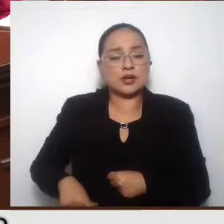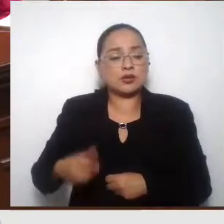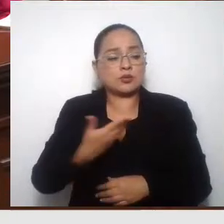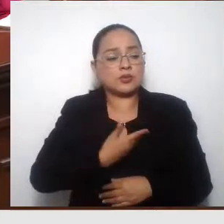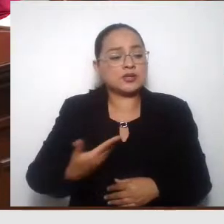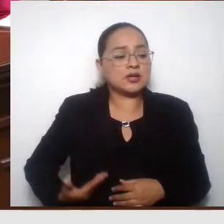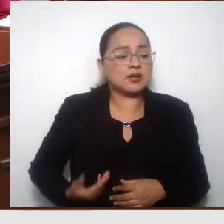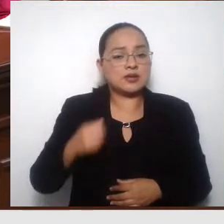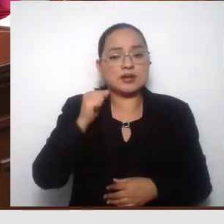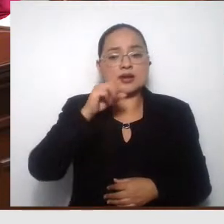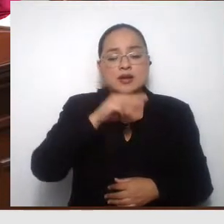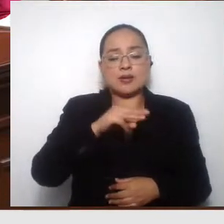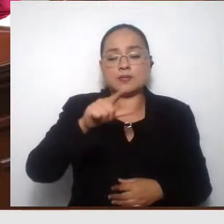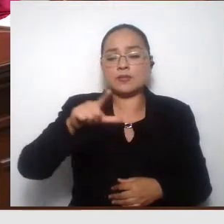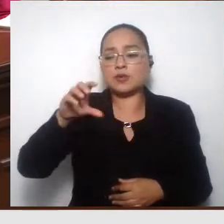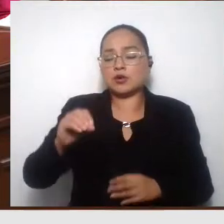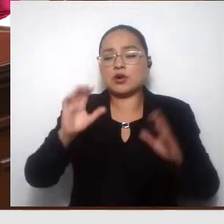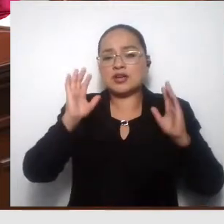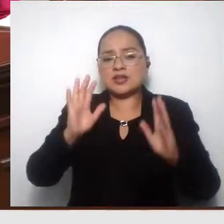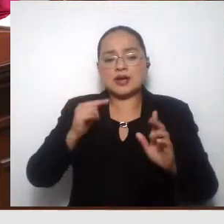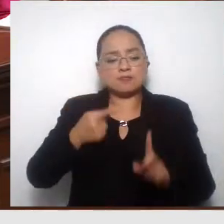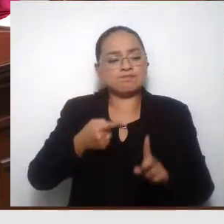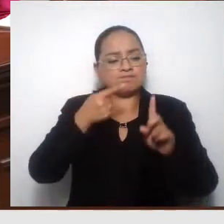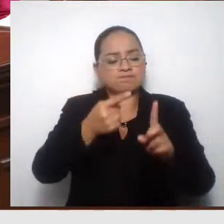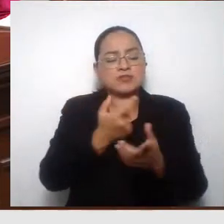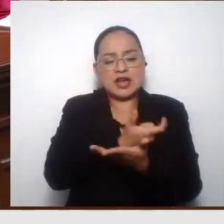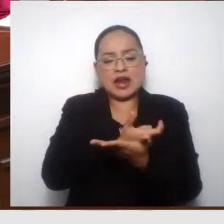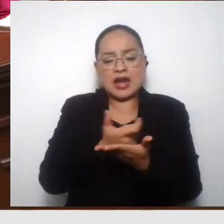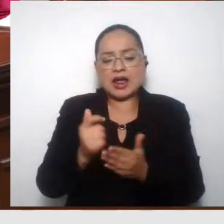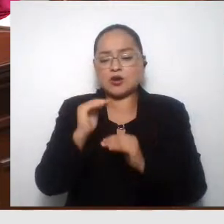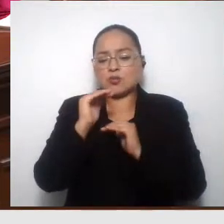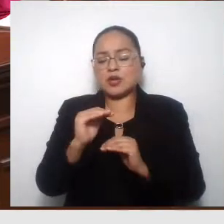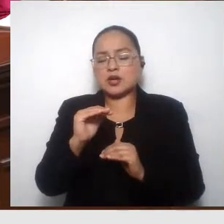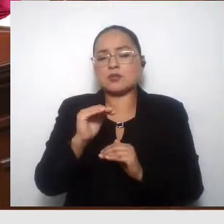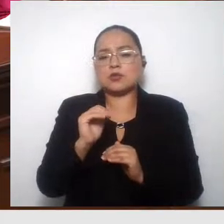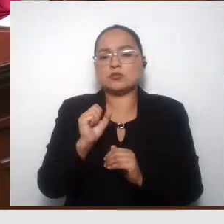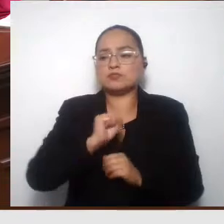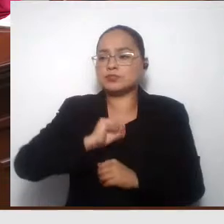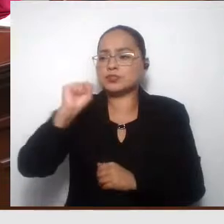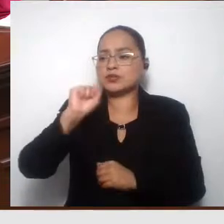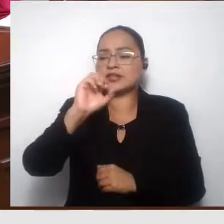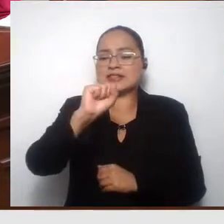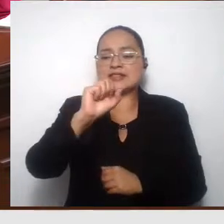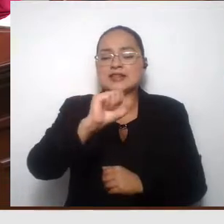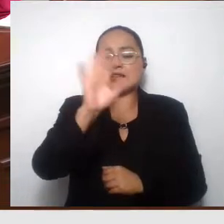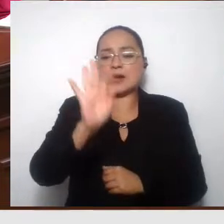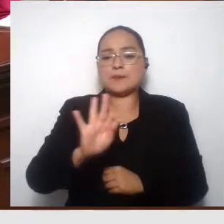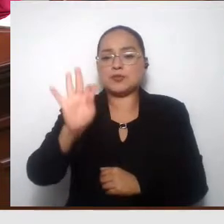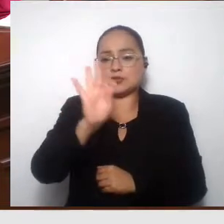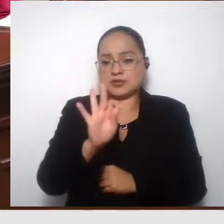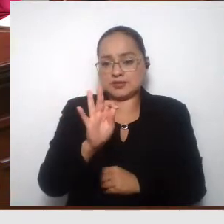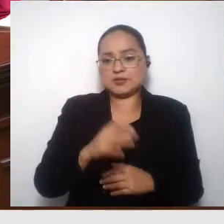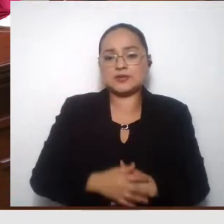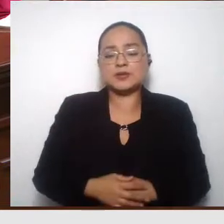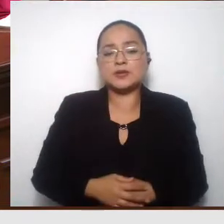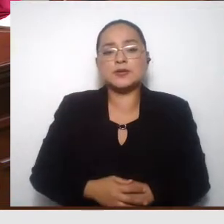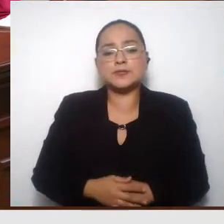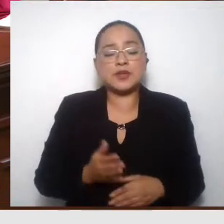Obrador, se ha logrado un incremento del 60% en el salario mínimo, donde pasó